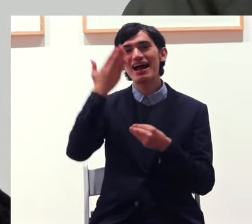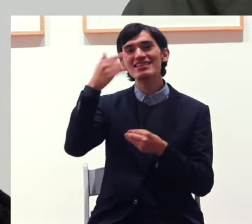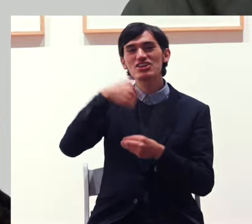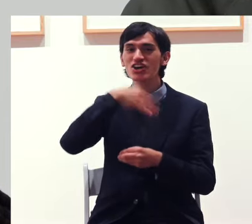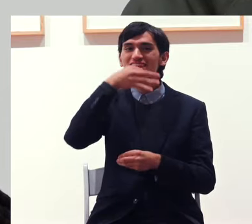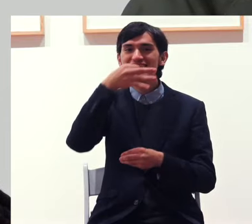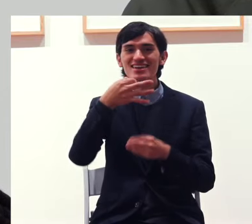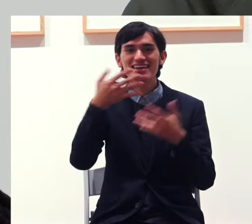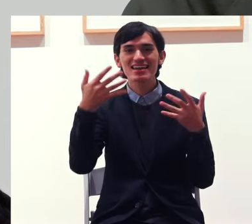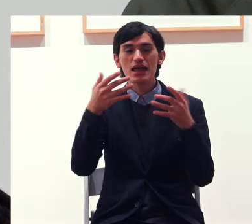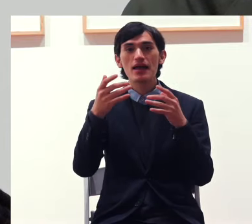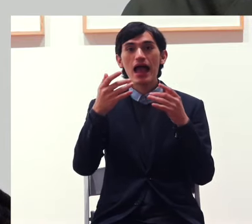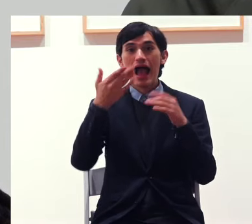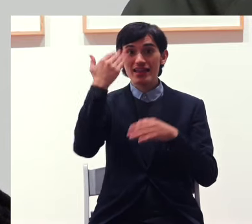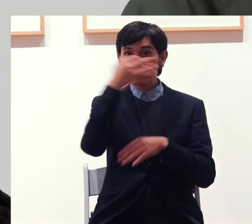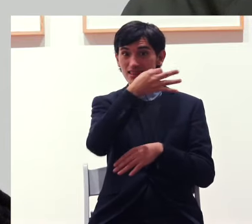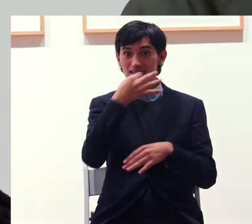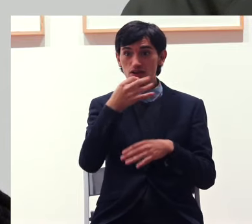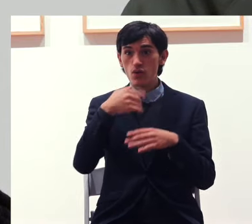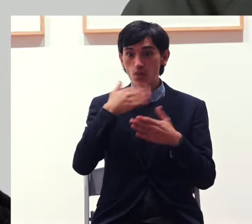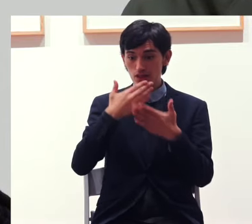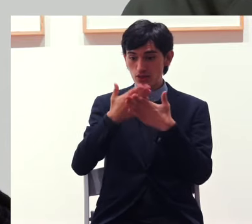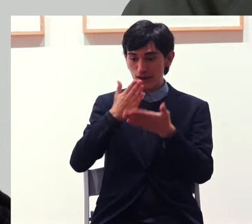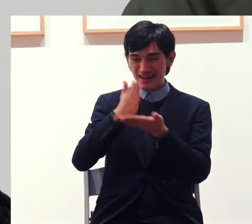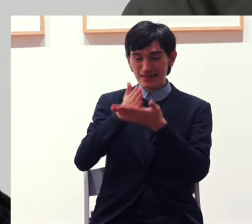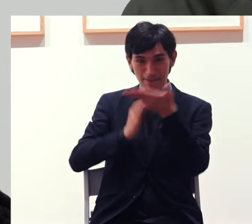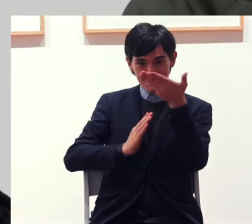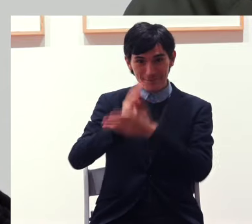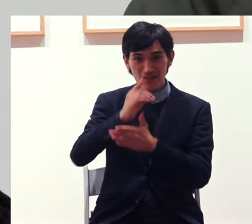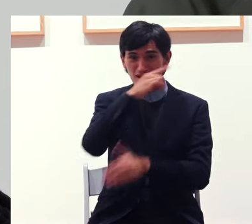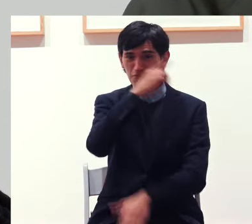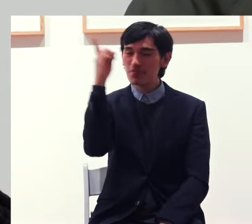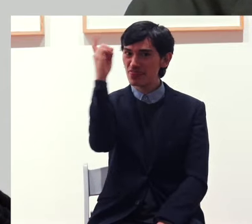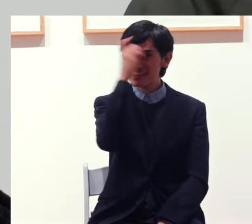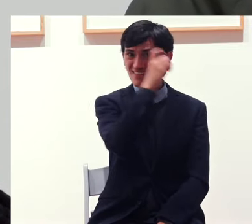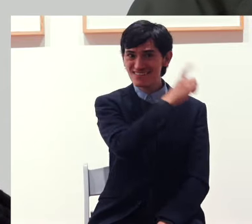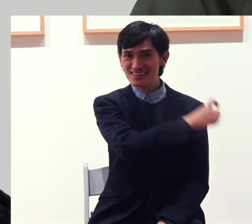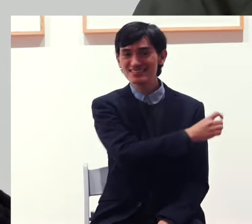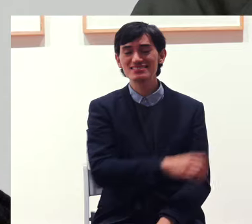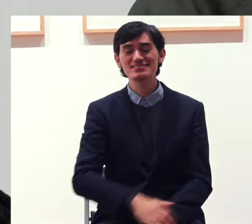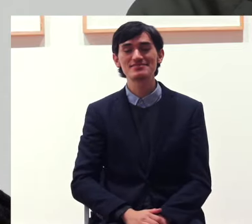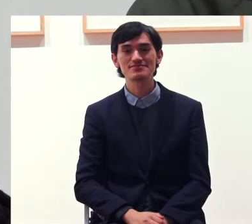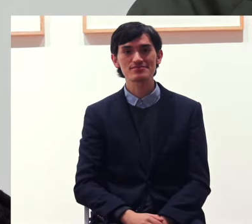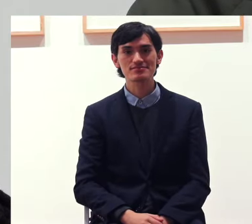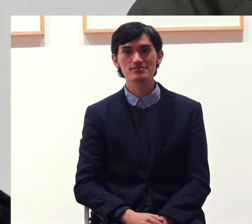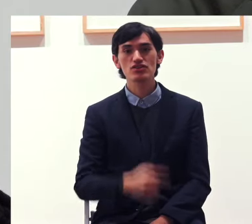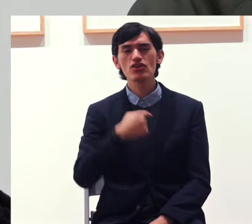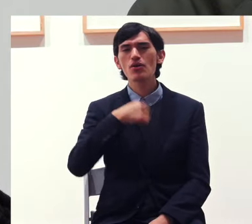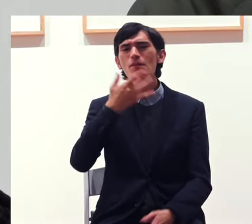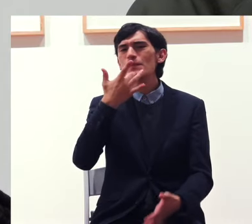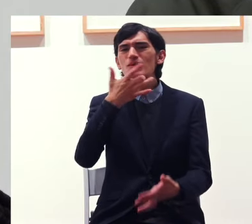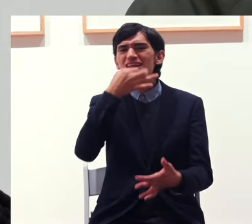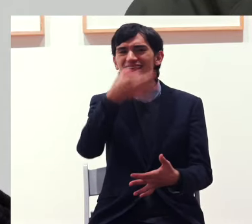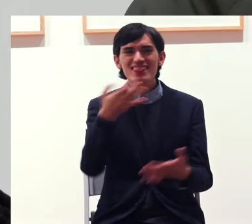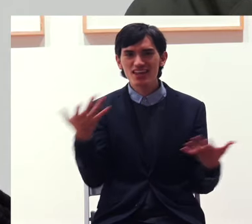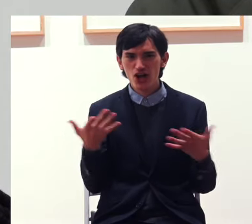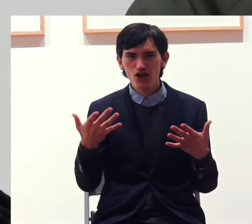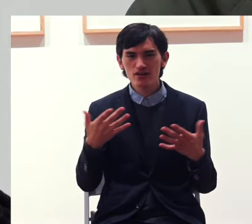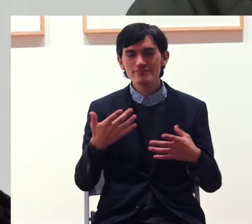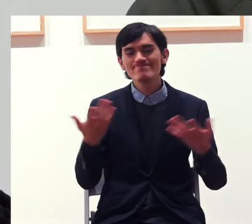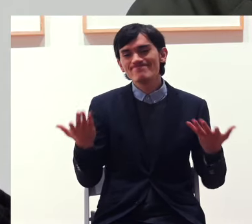Bueno, yo también había hablado que él dijo que al principio todo le costaba cuando empezó a hacer clases y se propuso que iba a disfrutar. Lo